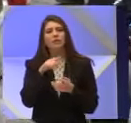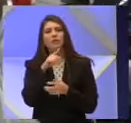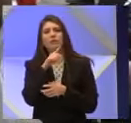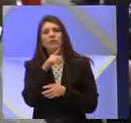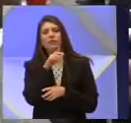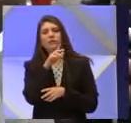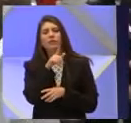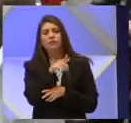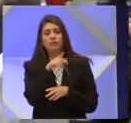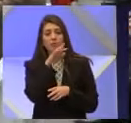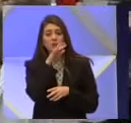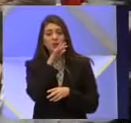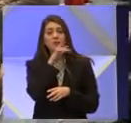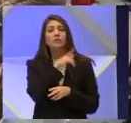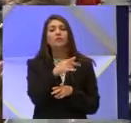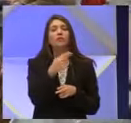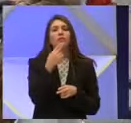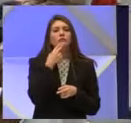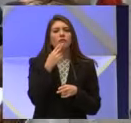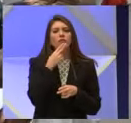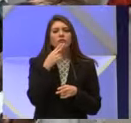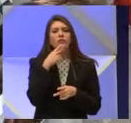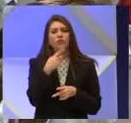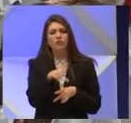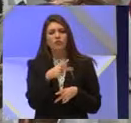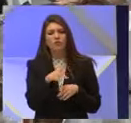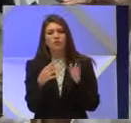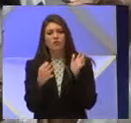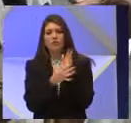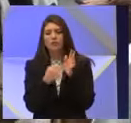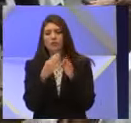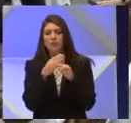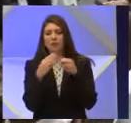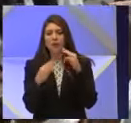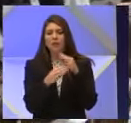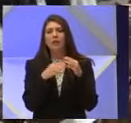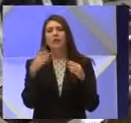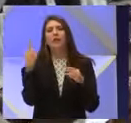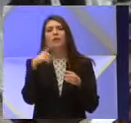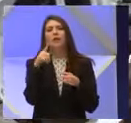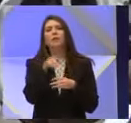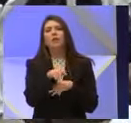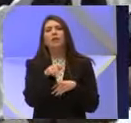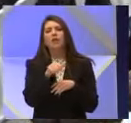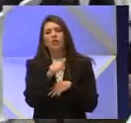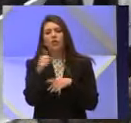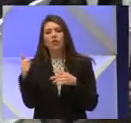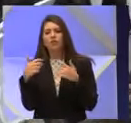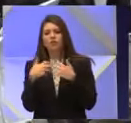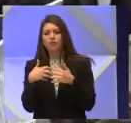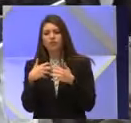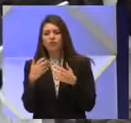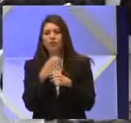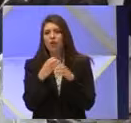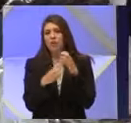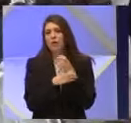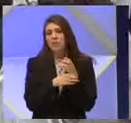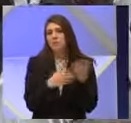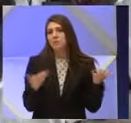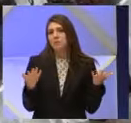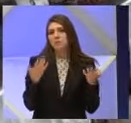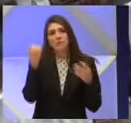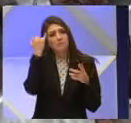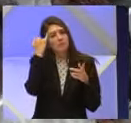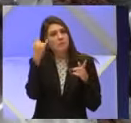con menos sus componentes metálicos para otras cuestiones si es una idea excelente sin